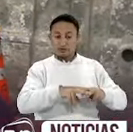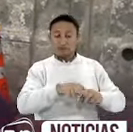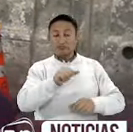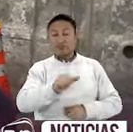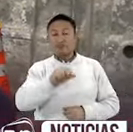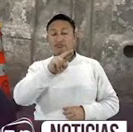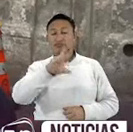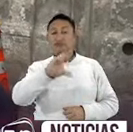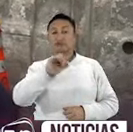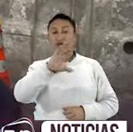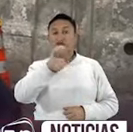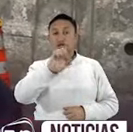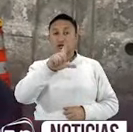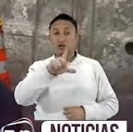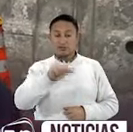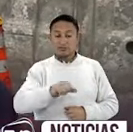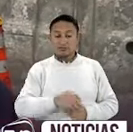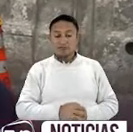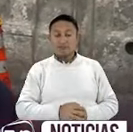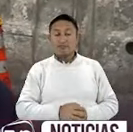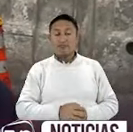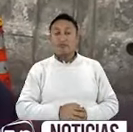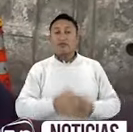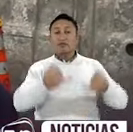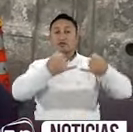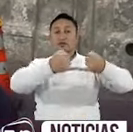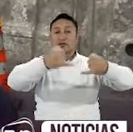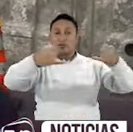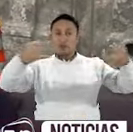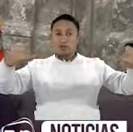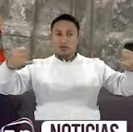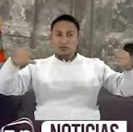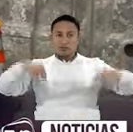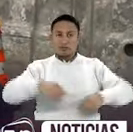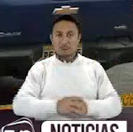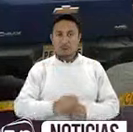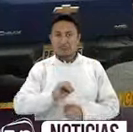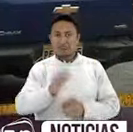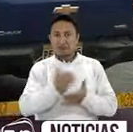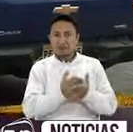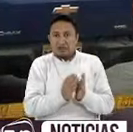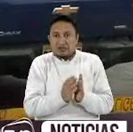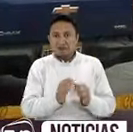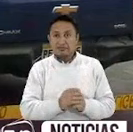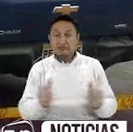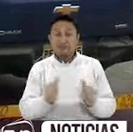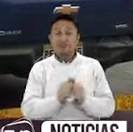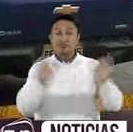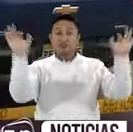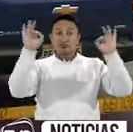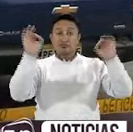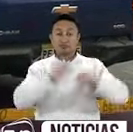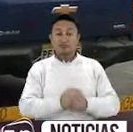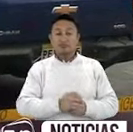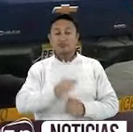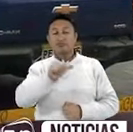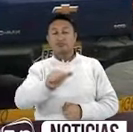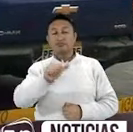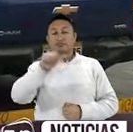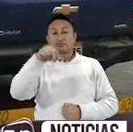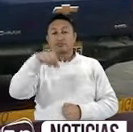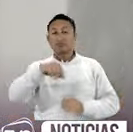Arcotel de aquellos cables que están ya sin servicio. Junto a la empresa eléctrica y la Agencia de Regulación